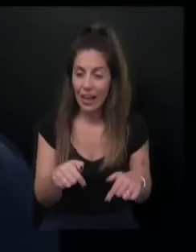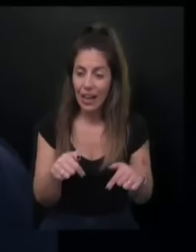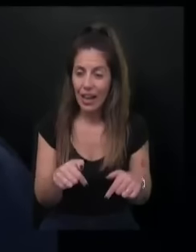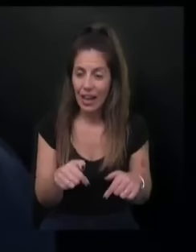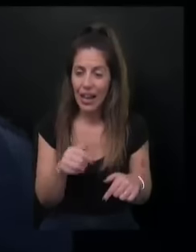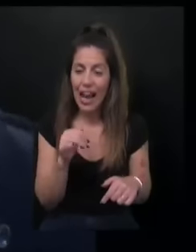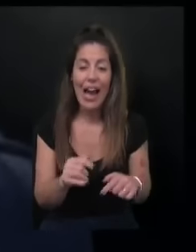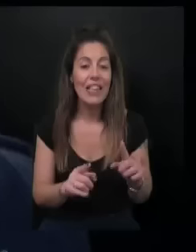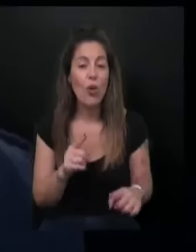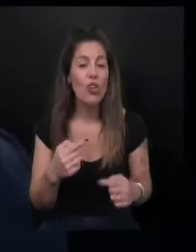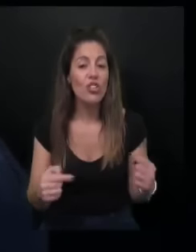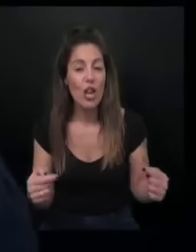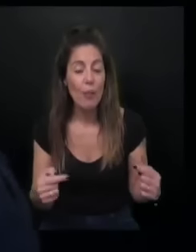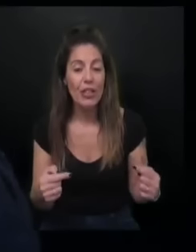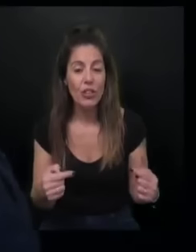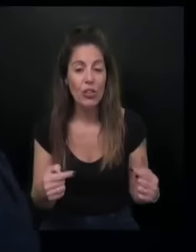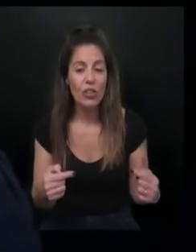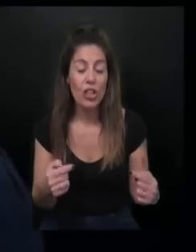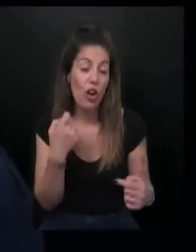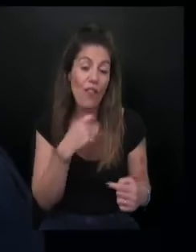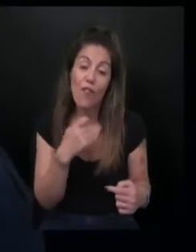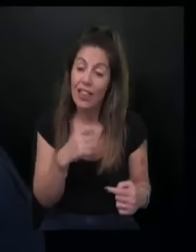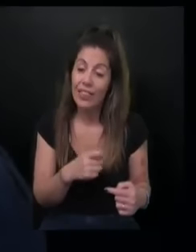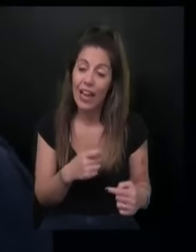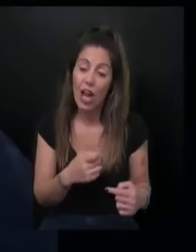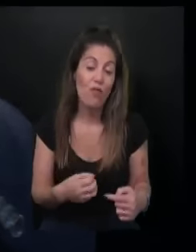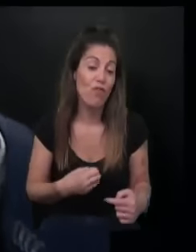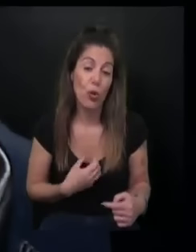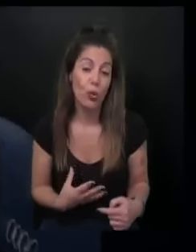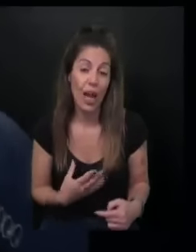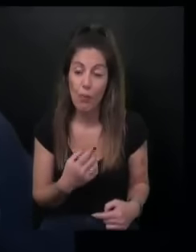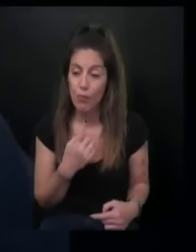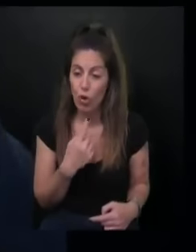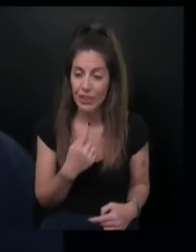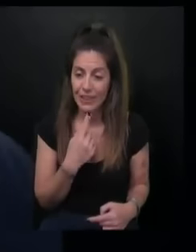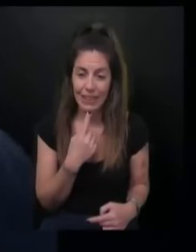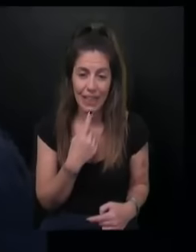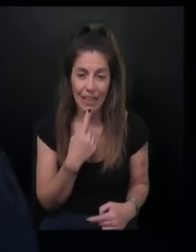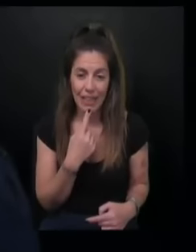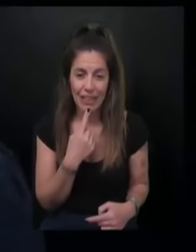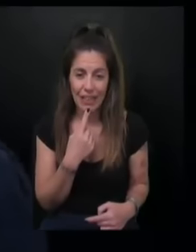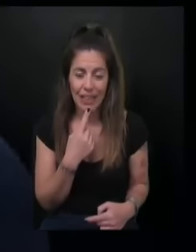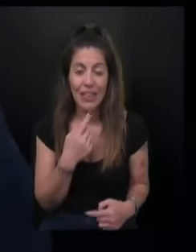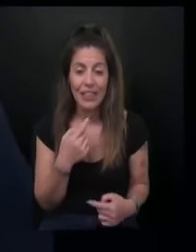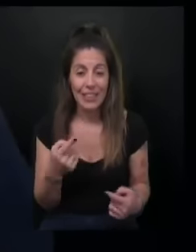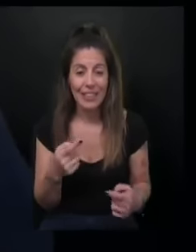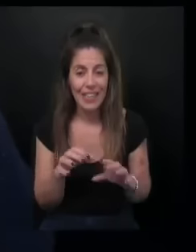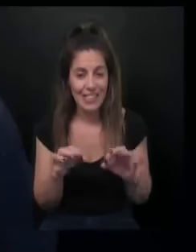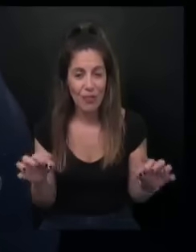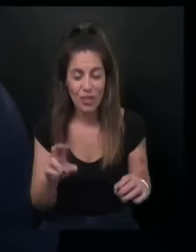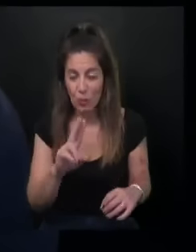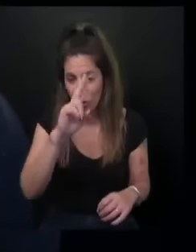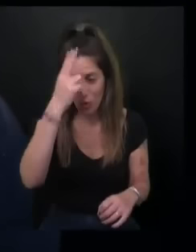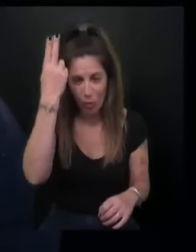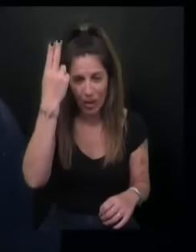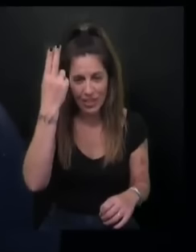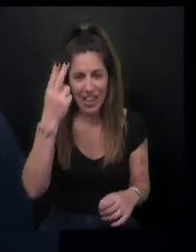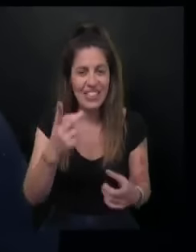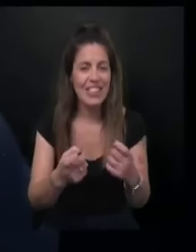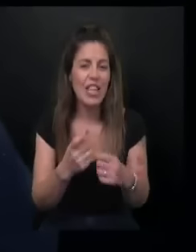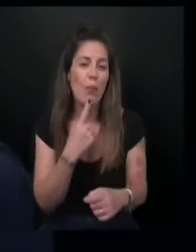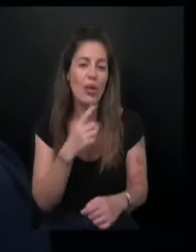hay algunos elementos Quizás lo que hacen falta es voluntad política y esa famosa frase muy uruguaya se necesitan